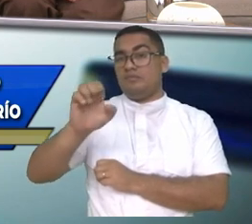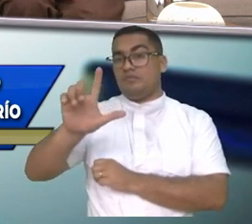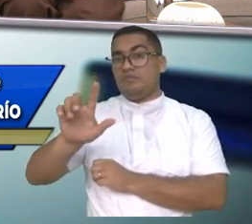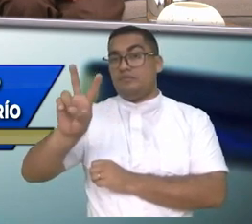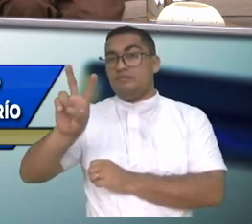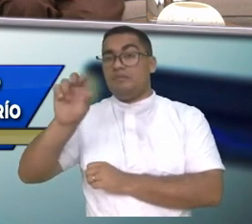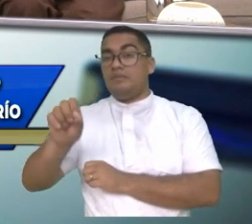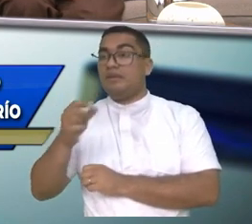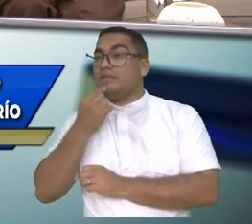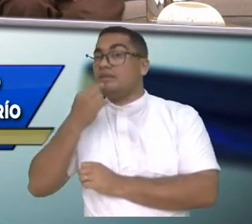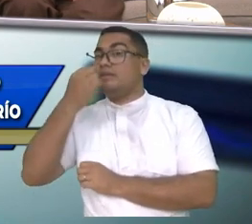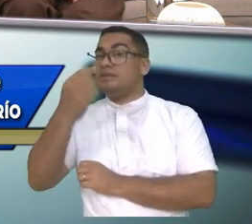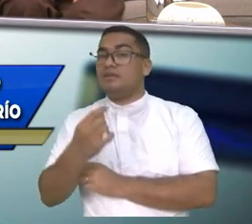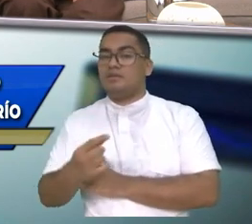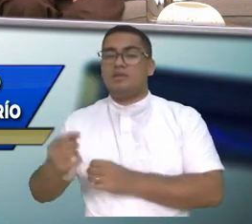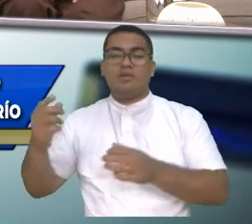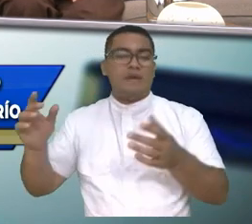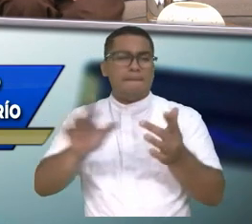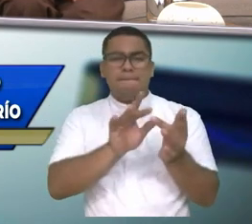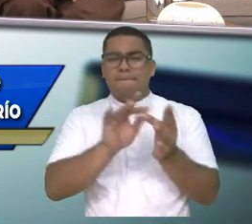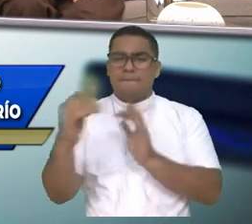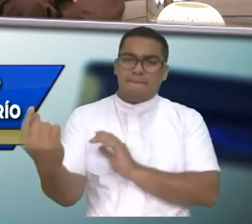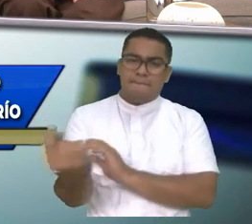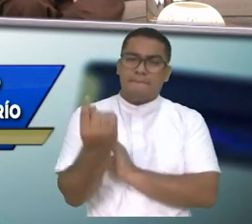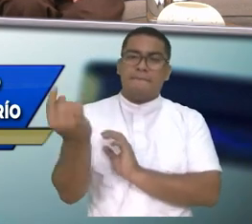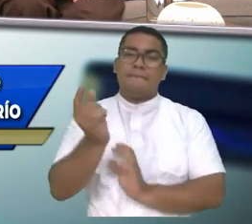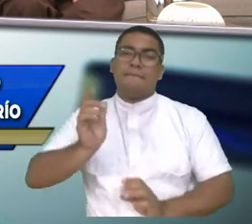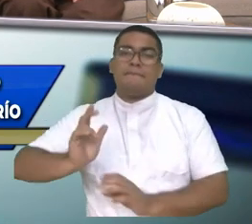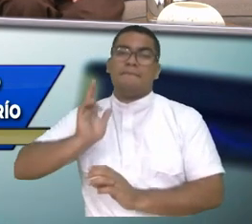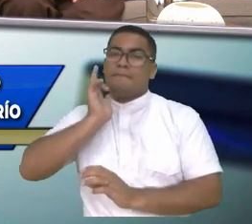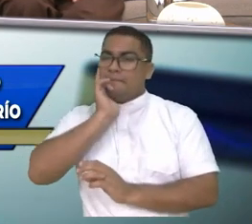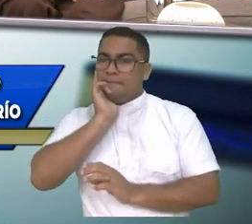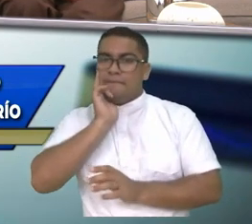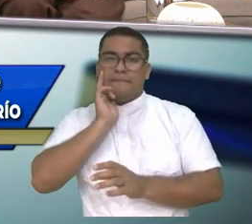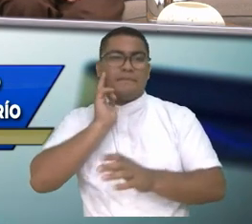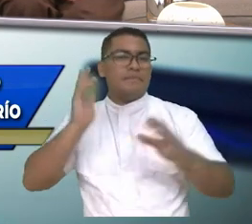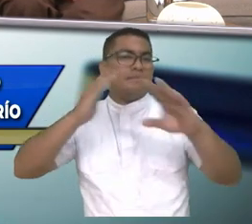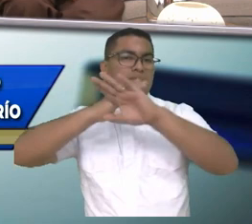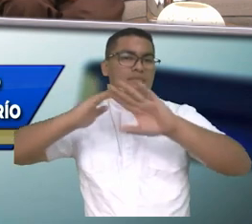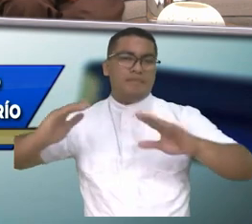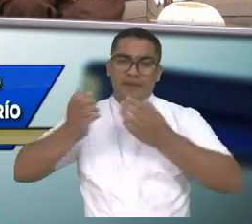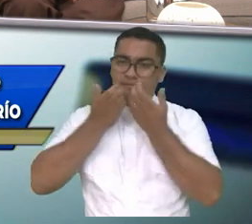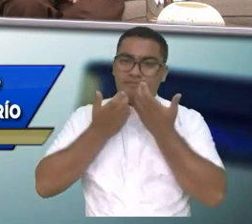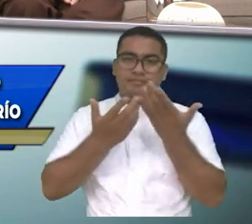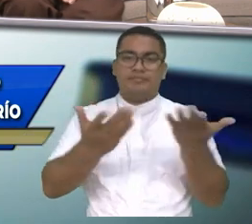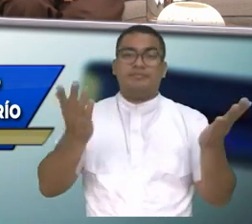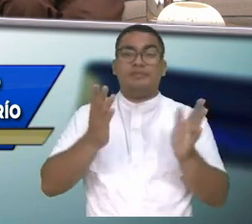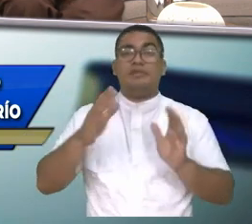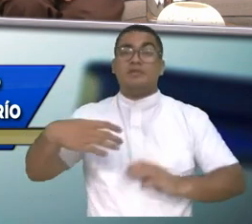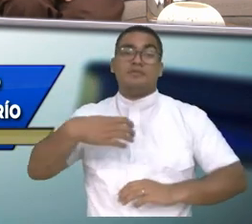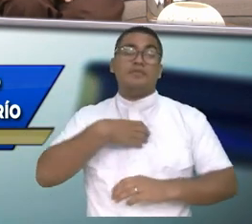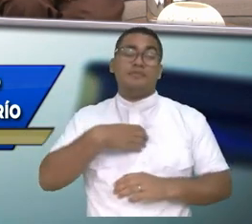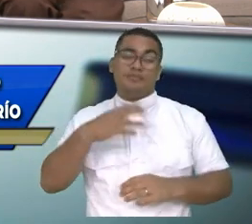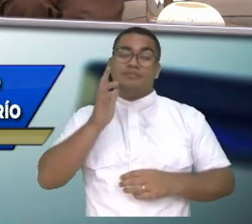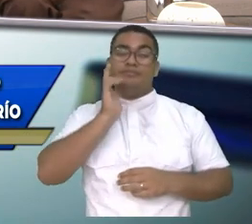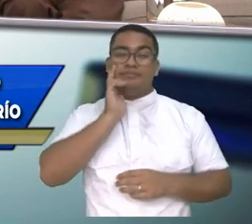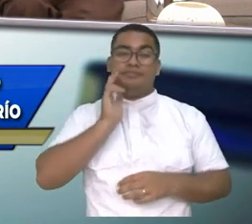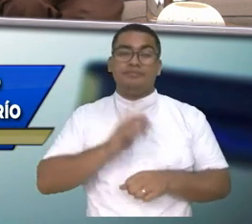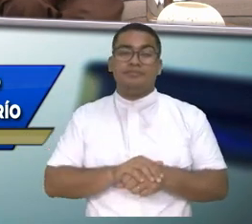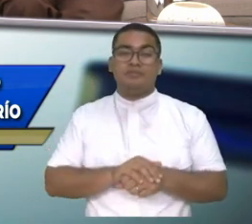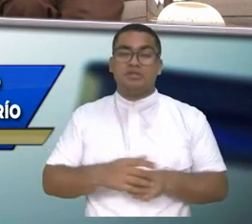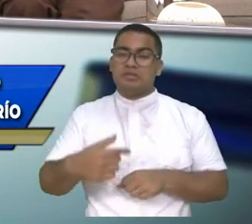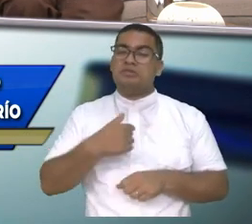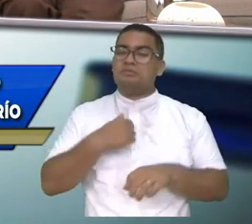Darío únicamente, solo él es Augusto. Así es que ese es nuestro Darío. Yo